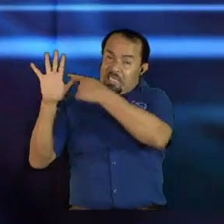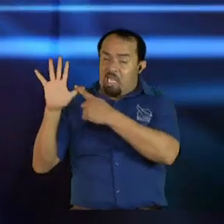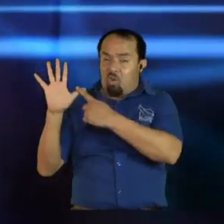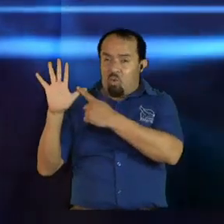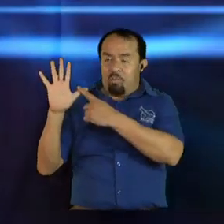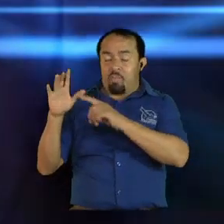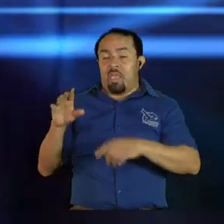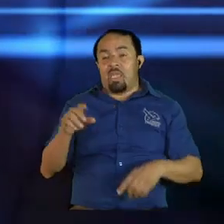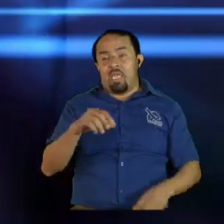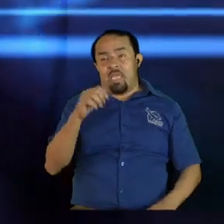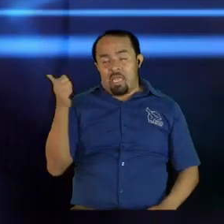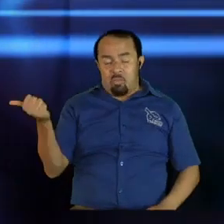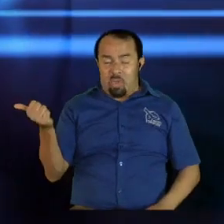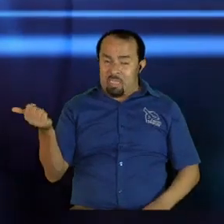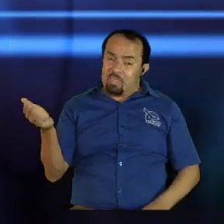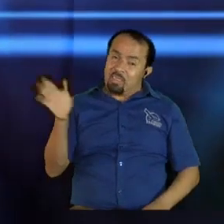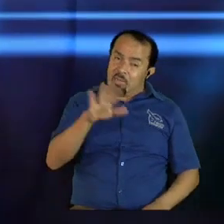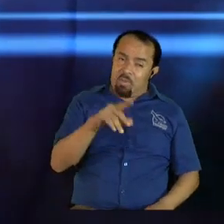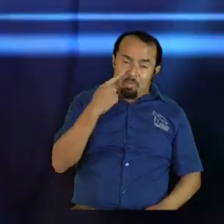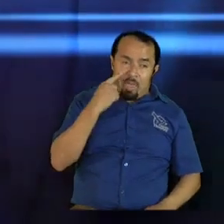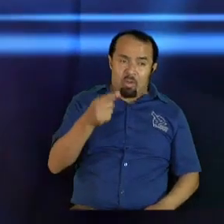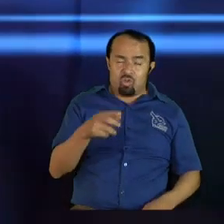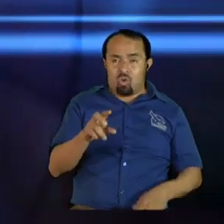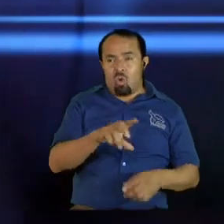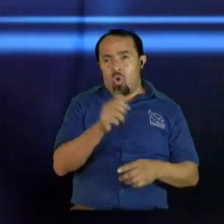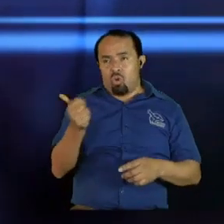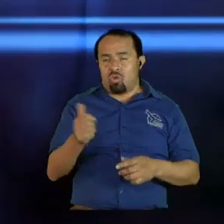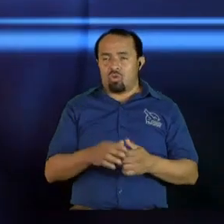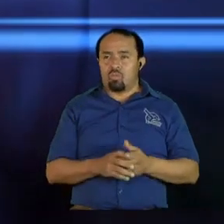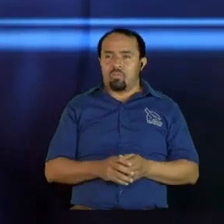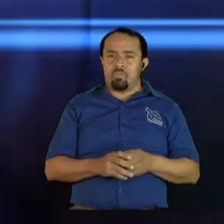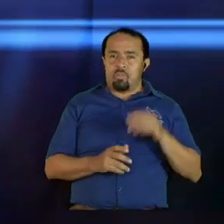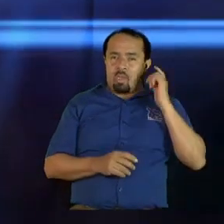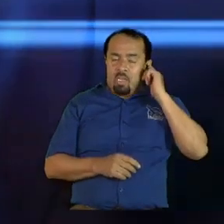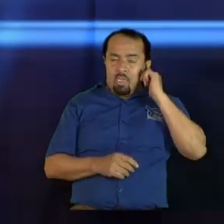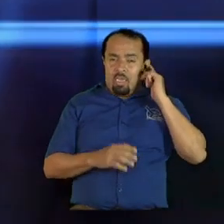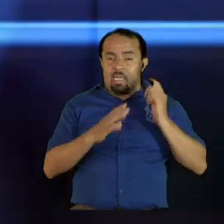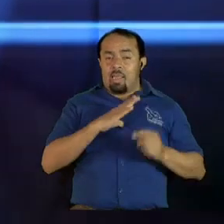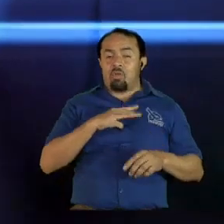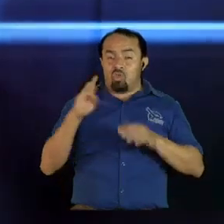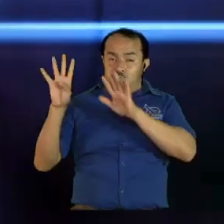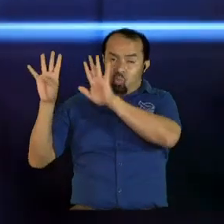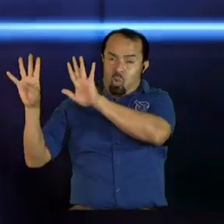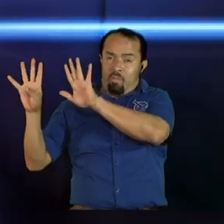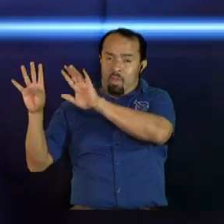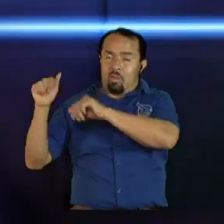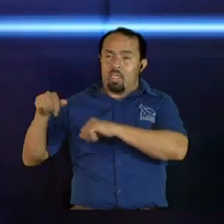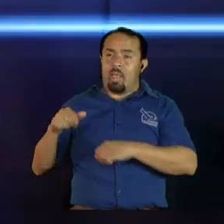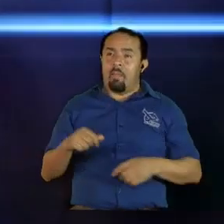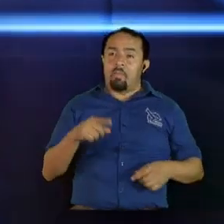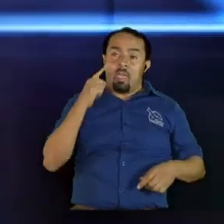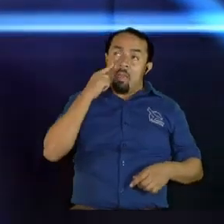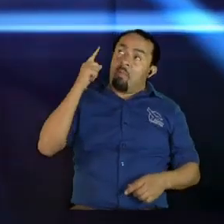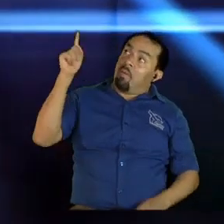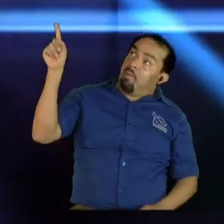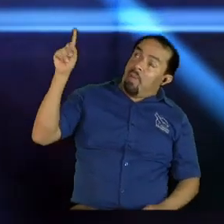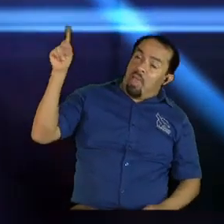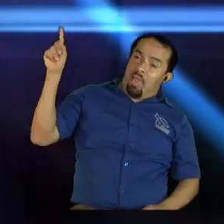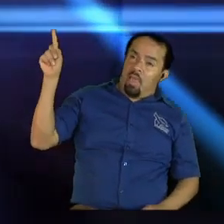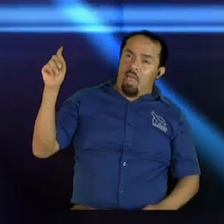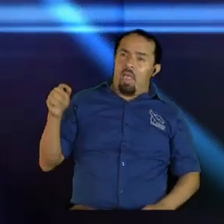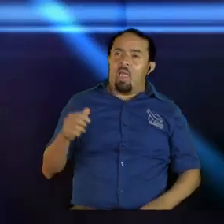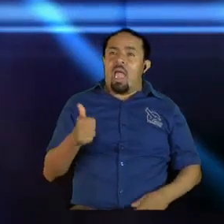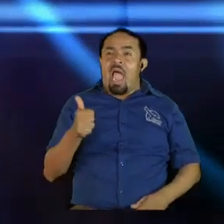acá. Marcos 7:22. ¿Cuántos llevamos? 9, ¿verdad? Avaricias, maldades,